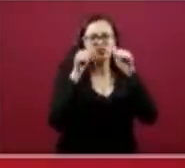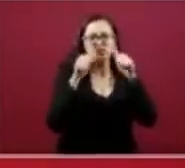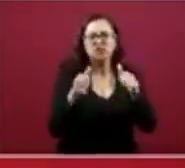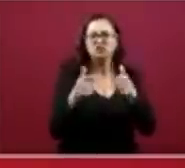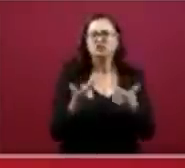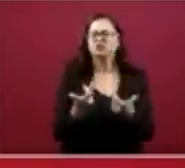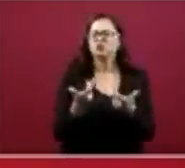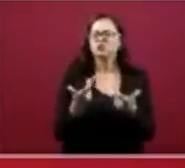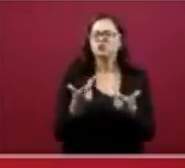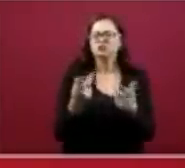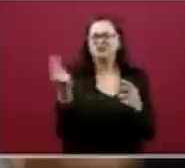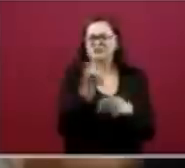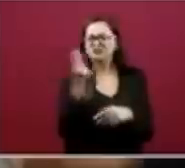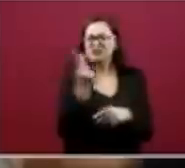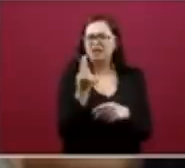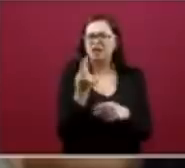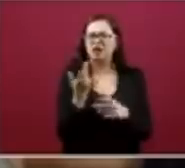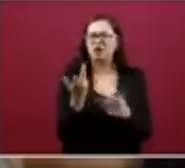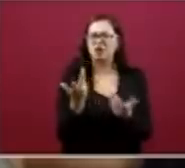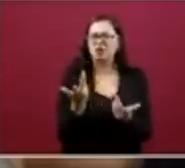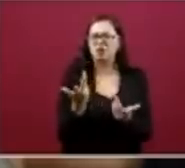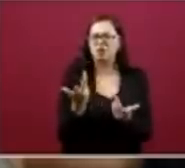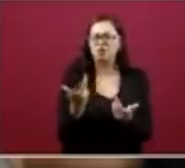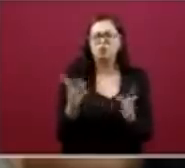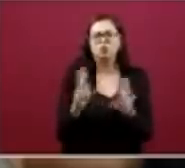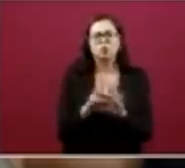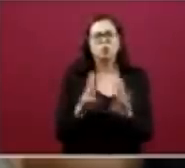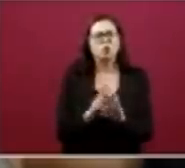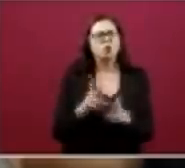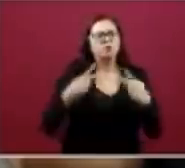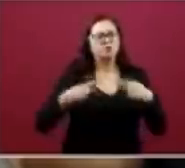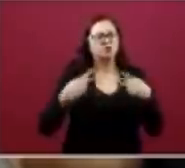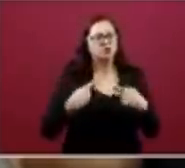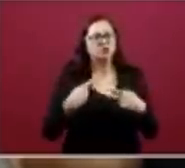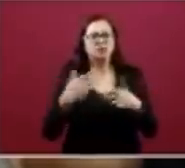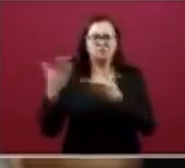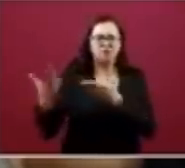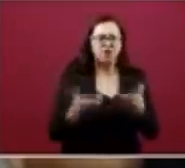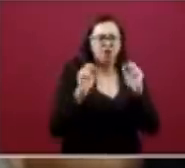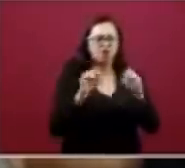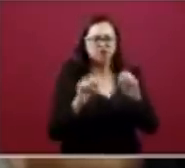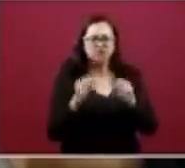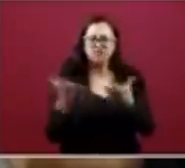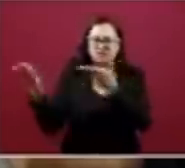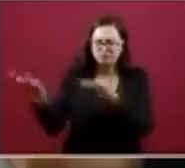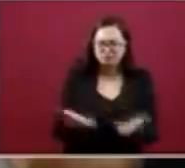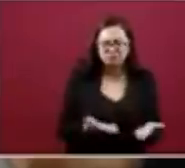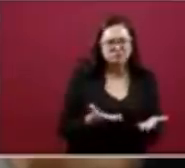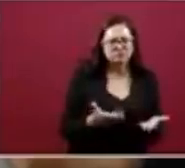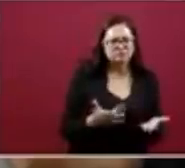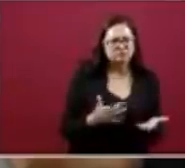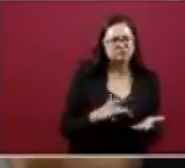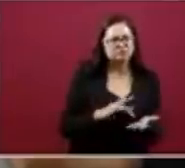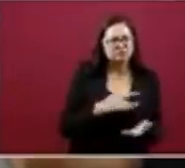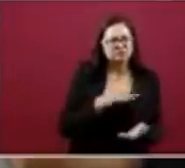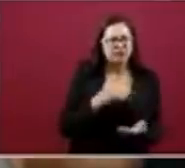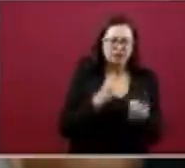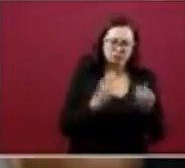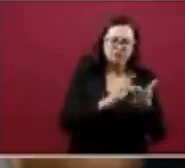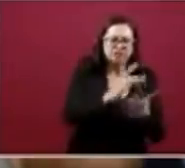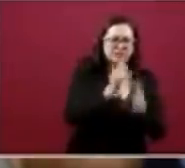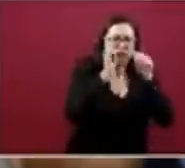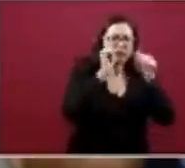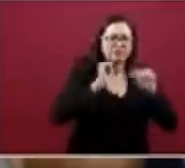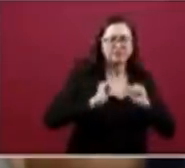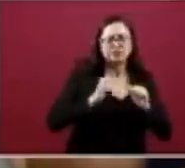este proceso? Porque se van agradecidos de que se les tome en cuenta, de que se les reciba, pero se van con la incertidumbre de cuándo